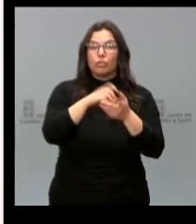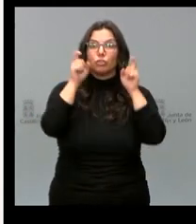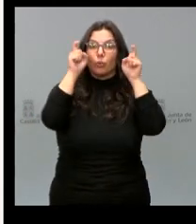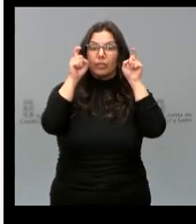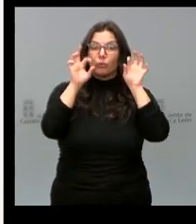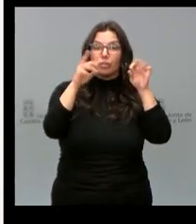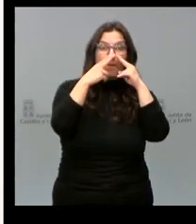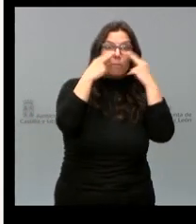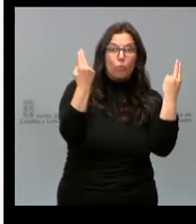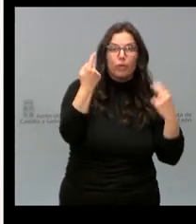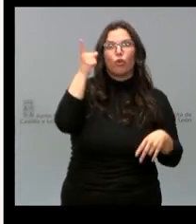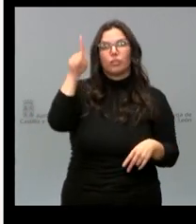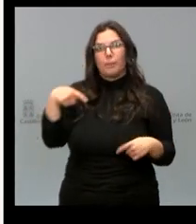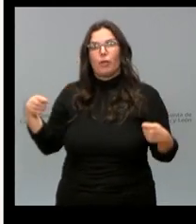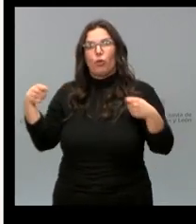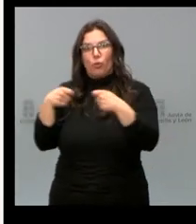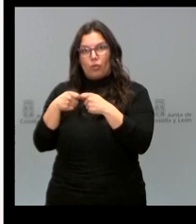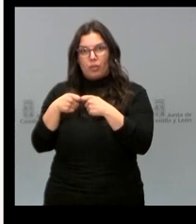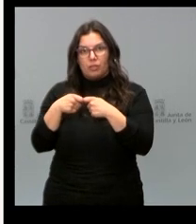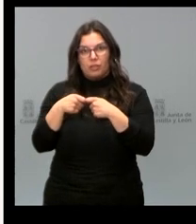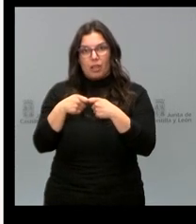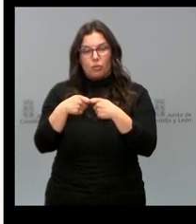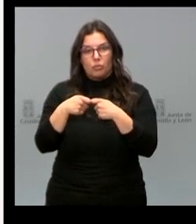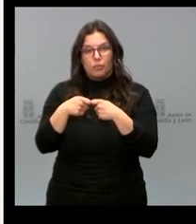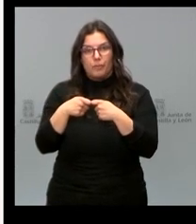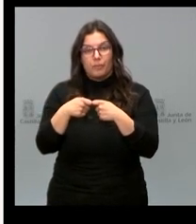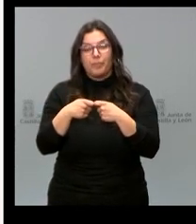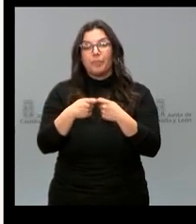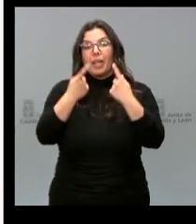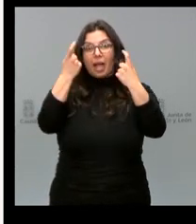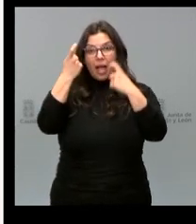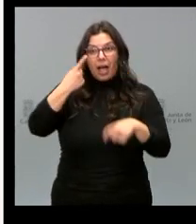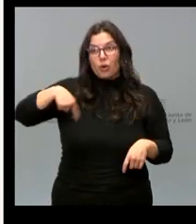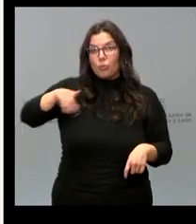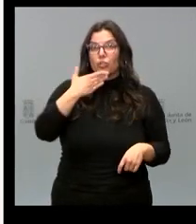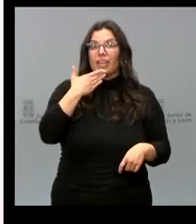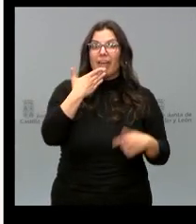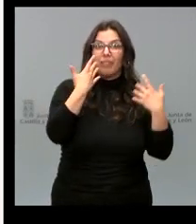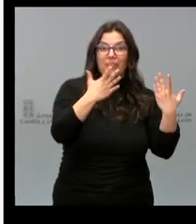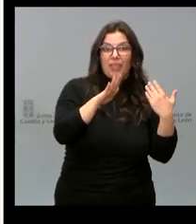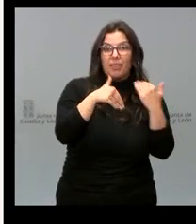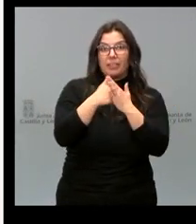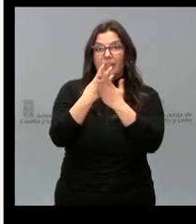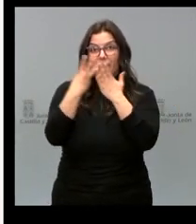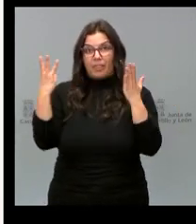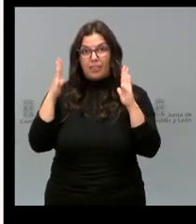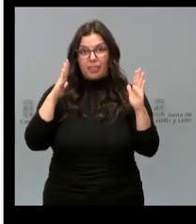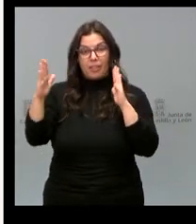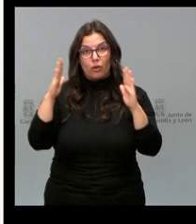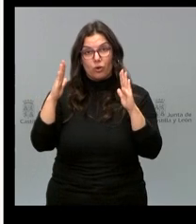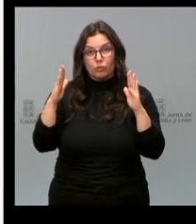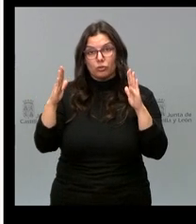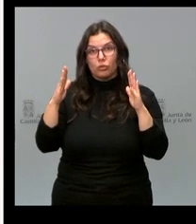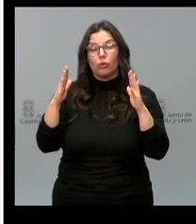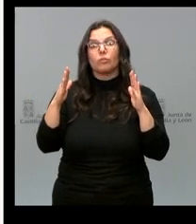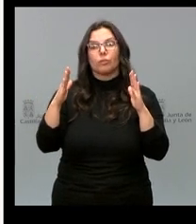lado, concertados por otro, en aquellos alumnos entre 10 y 18 años, para reducir el número